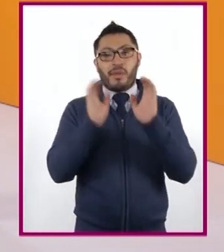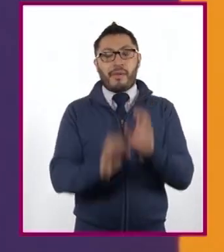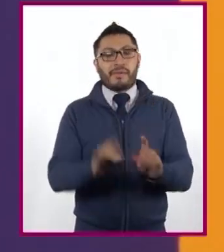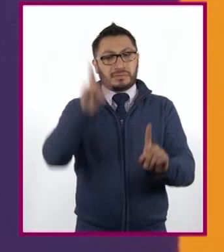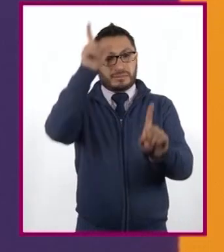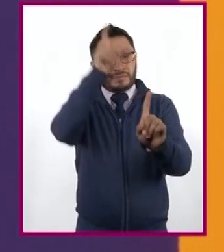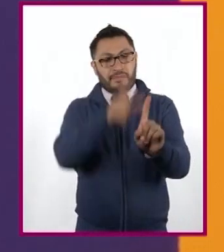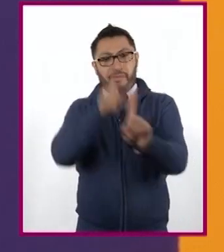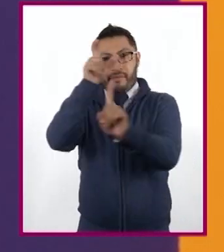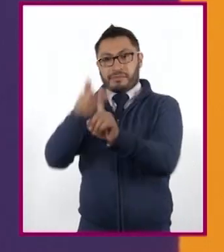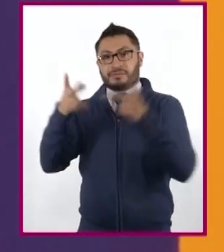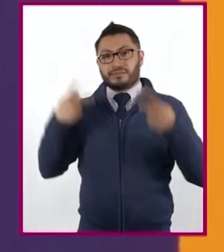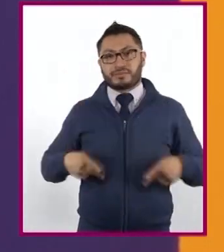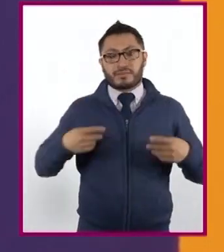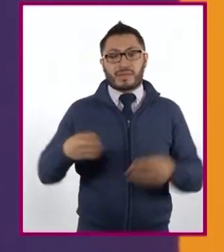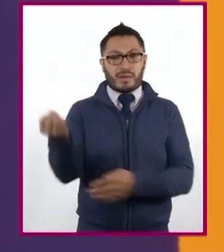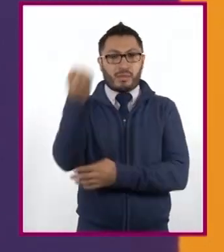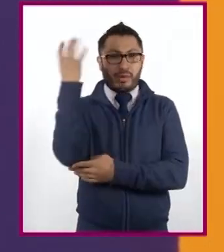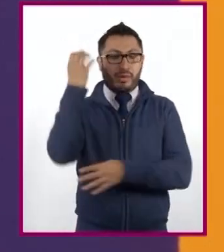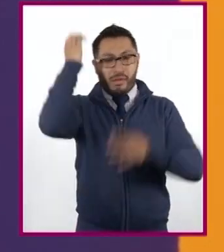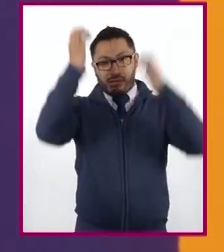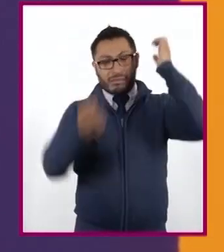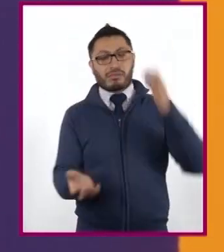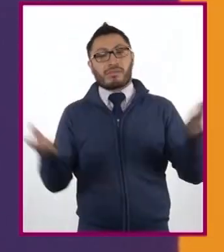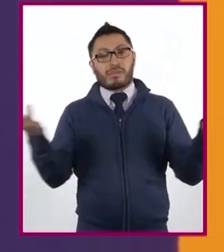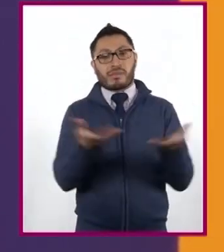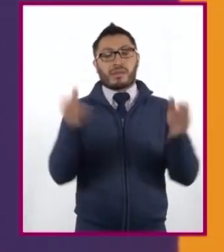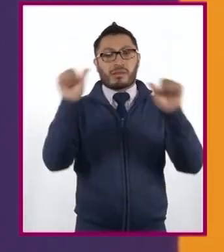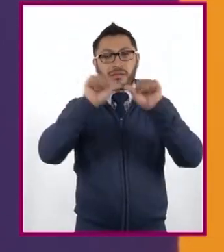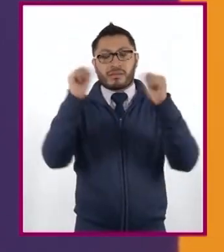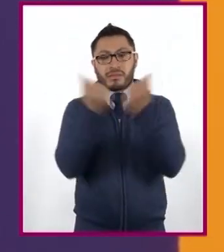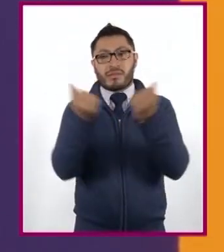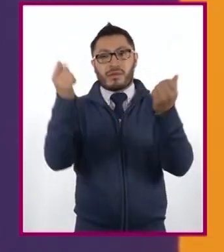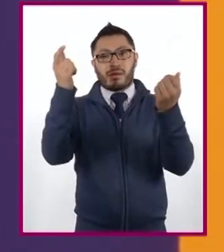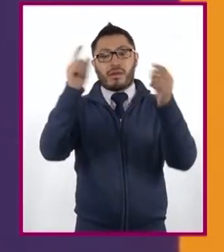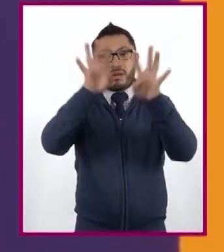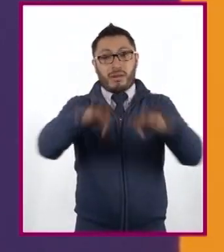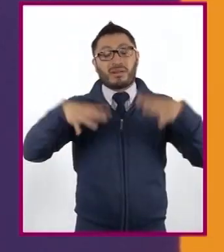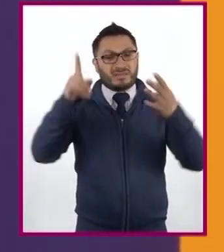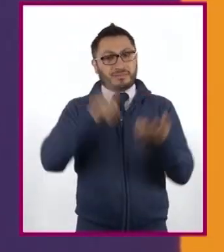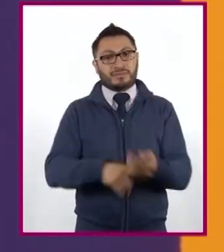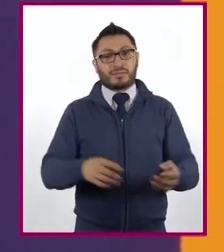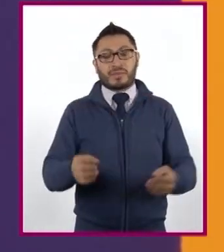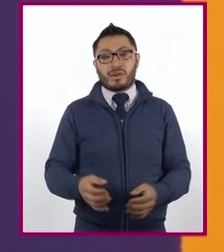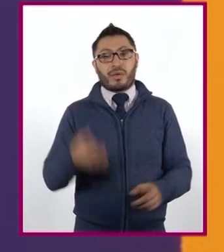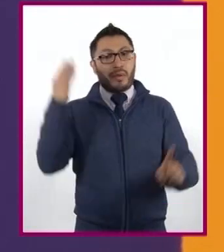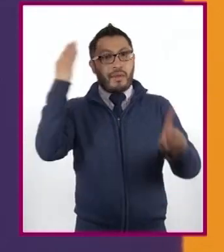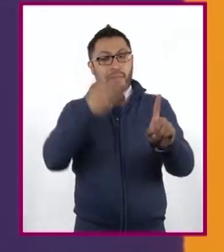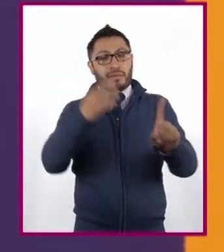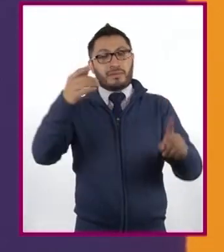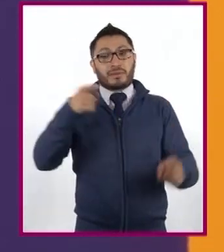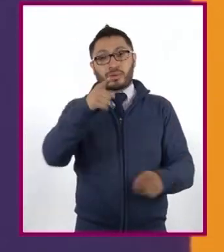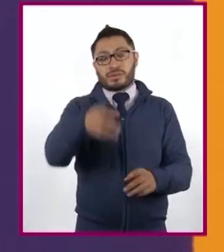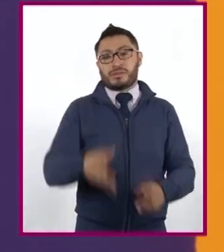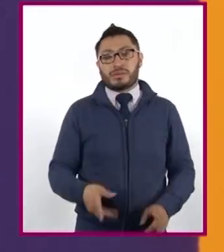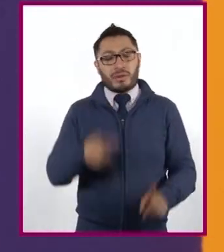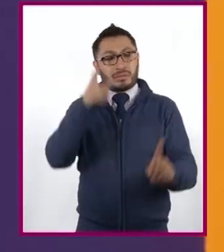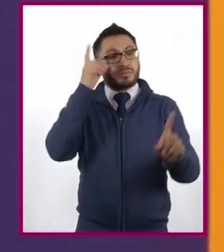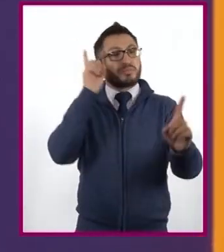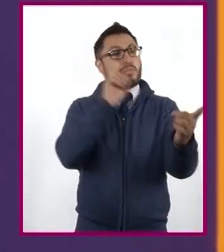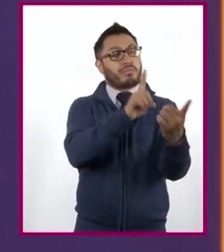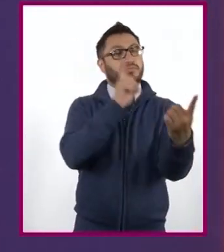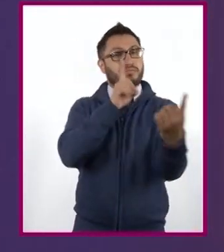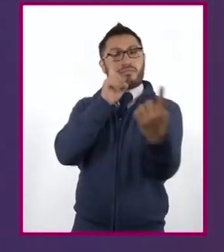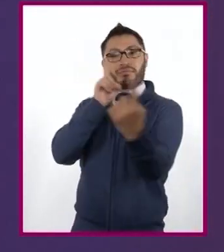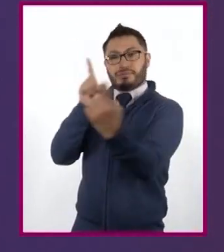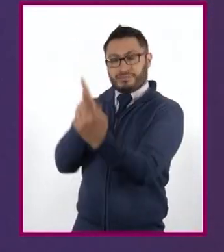expositor. Crear en el auditorio la impresión de que te diriges personalmente a cada uno